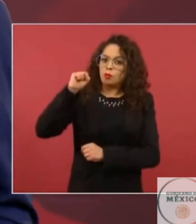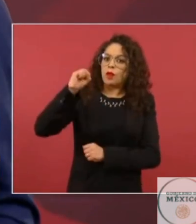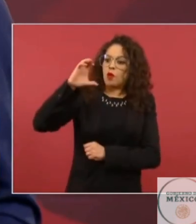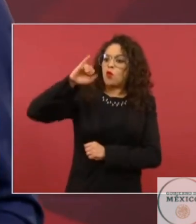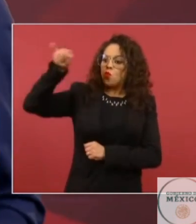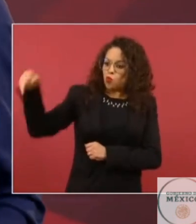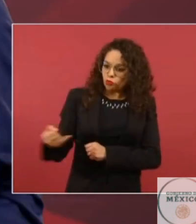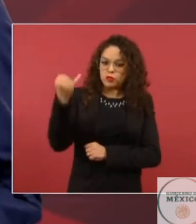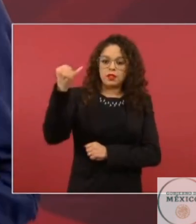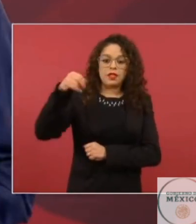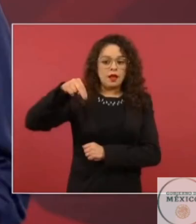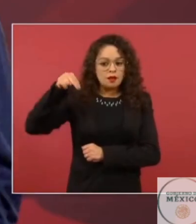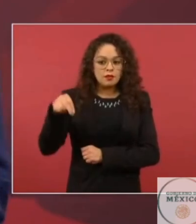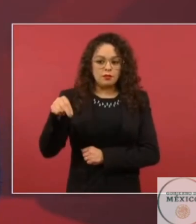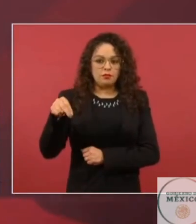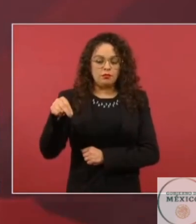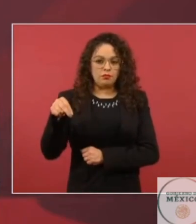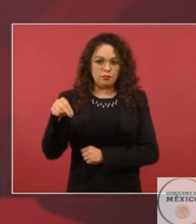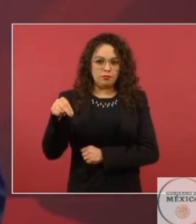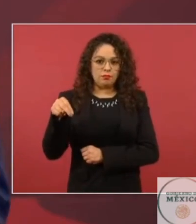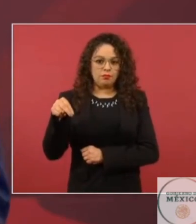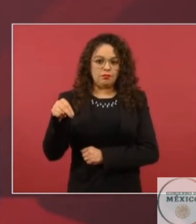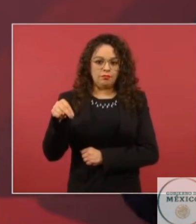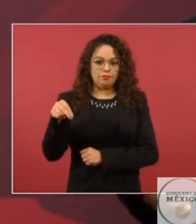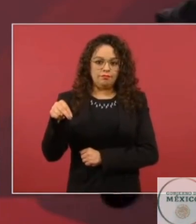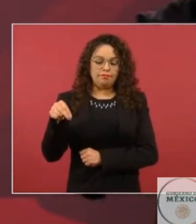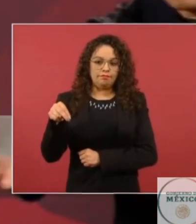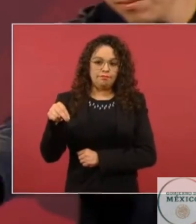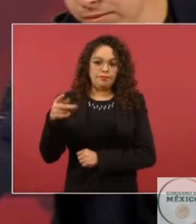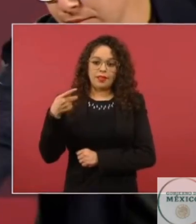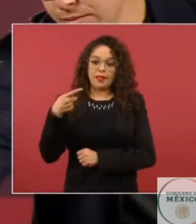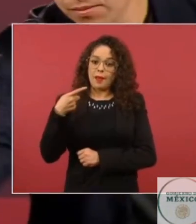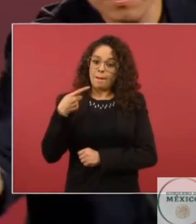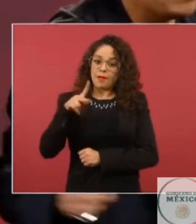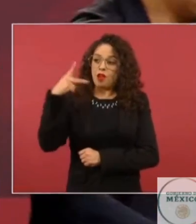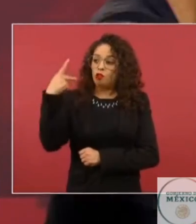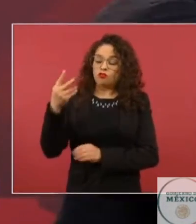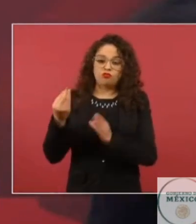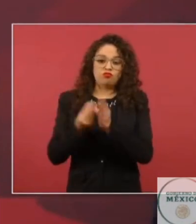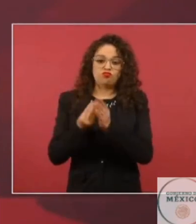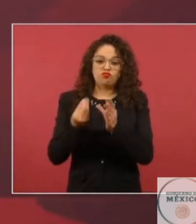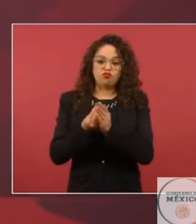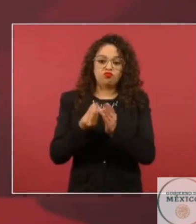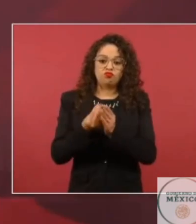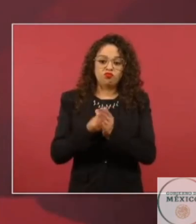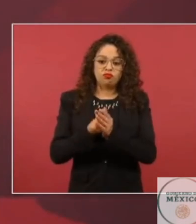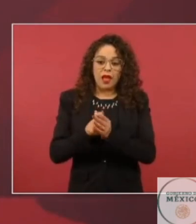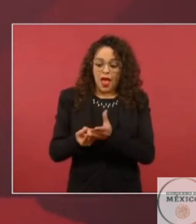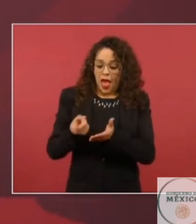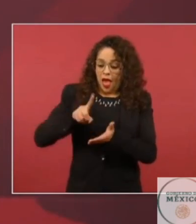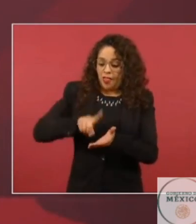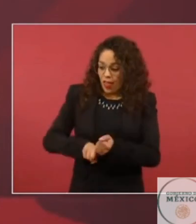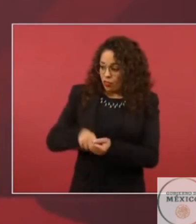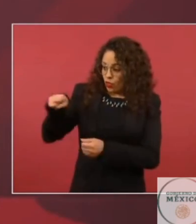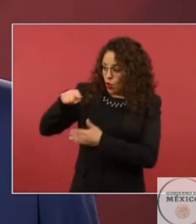pesos. Esto no sale en El Economista, no sale en El Financiero, no sale en Milenio, en Reforma